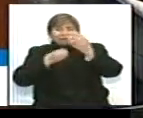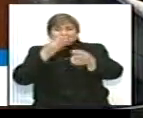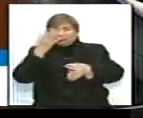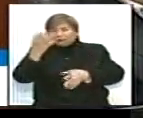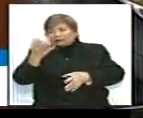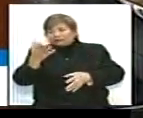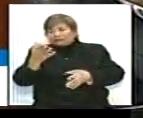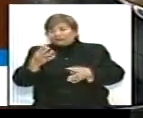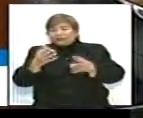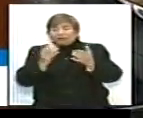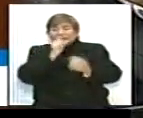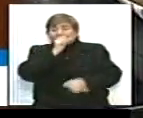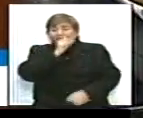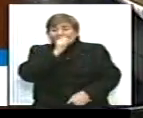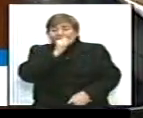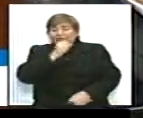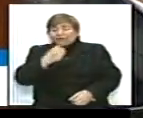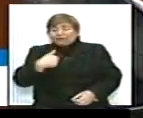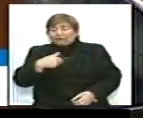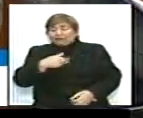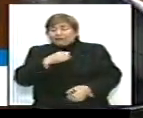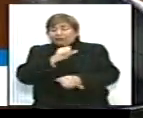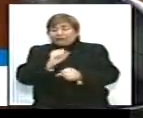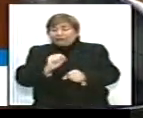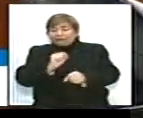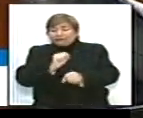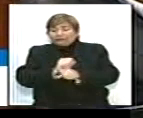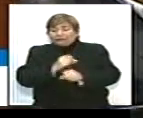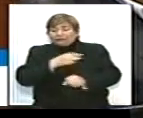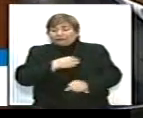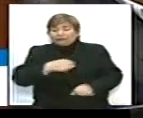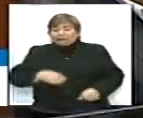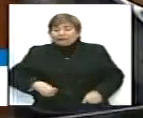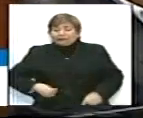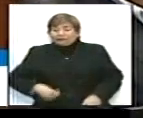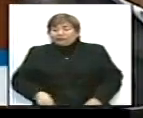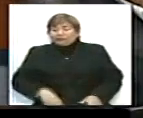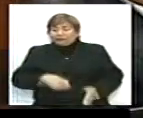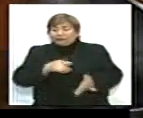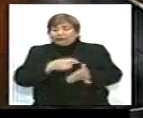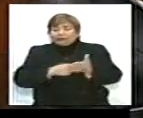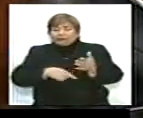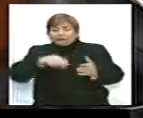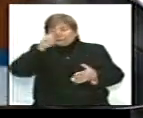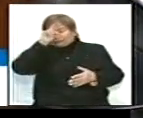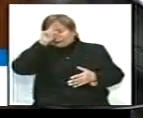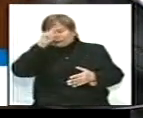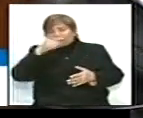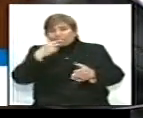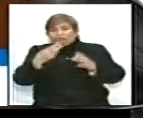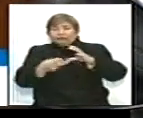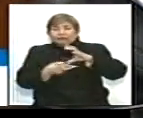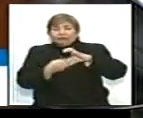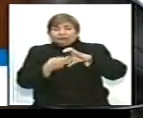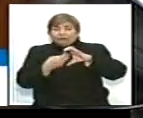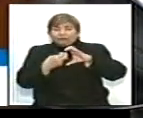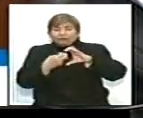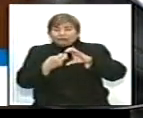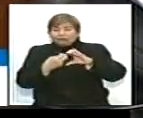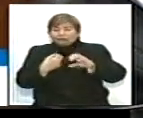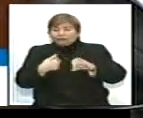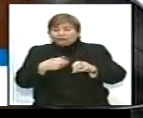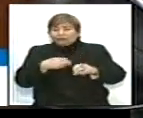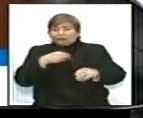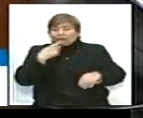en prensa, y lamentablemente lo citan también los ministros, que el Perú es un país minero. Y nosotros